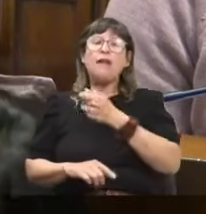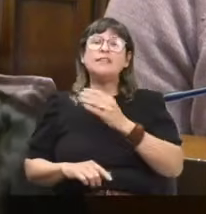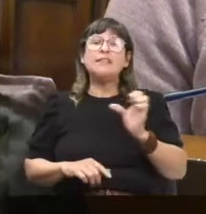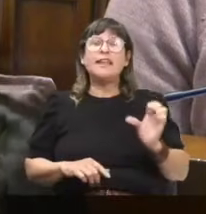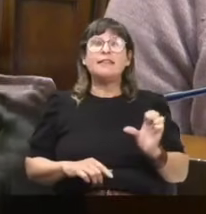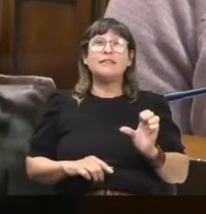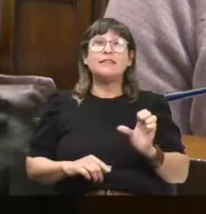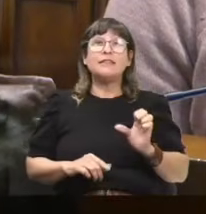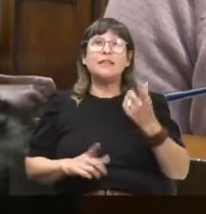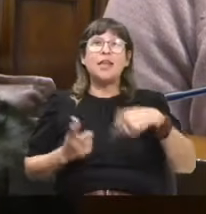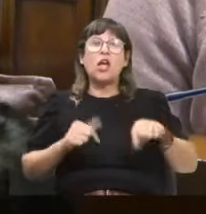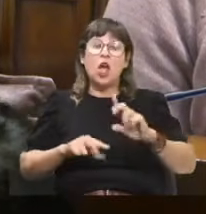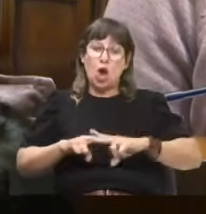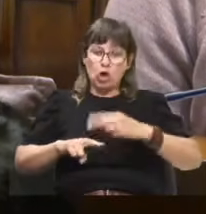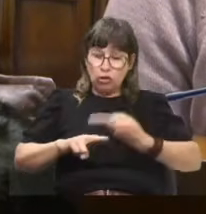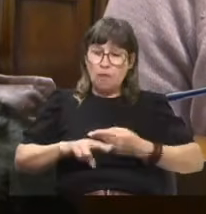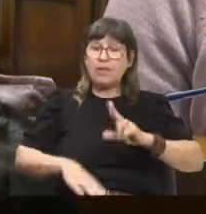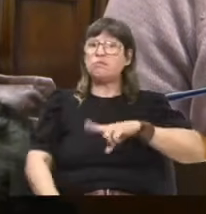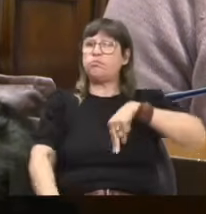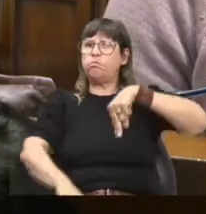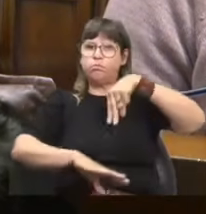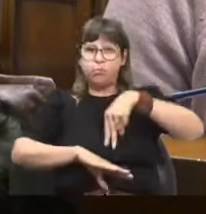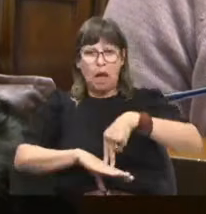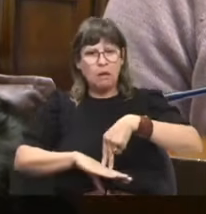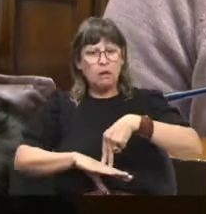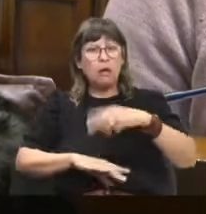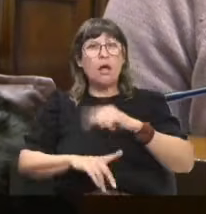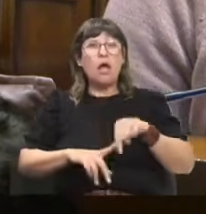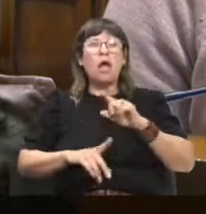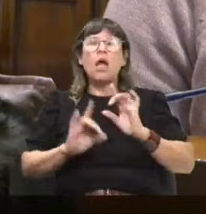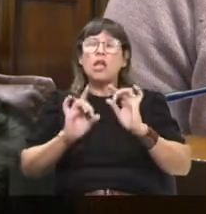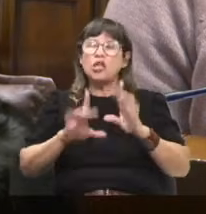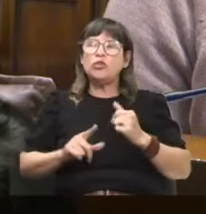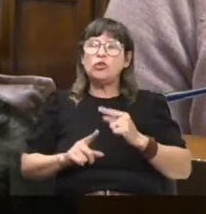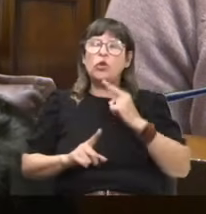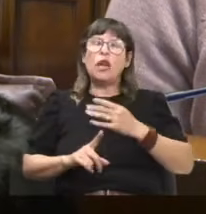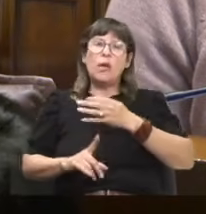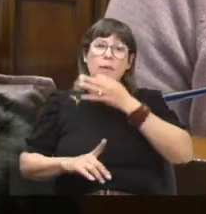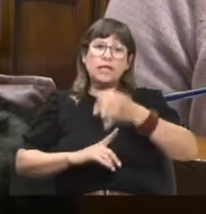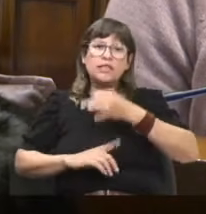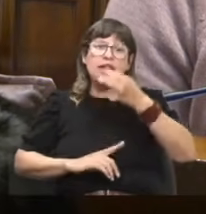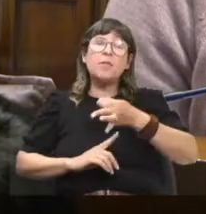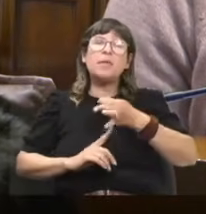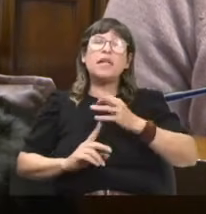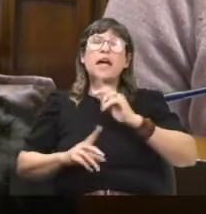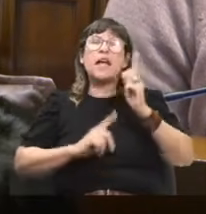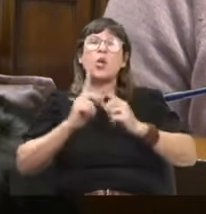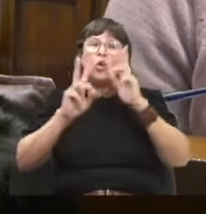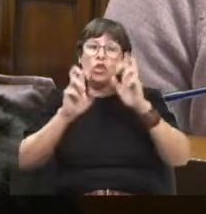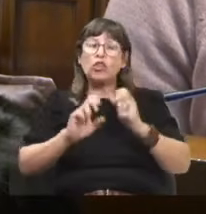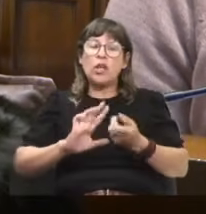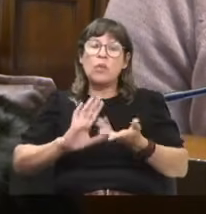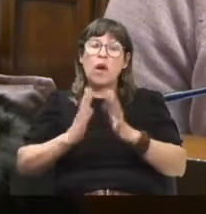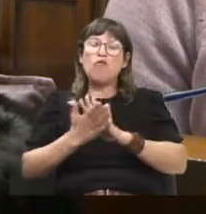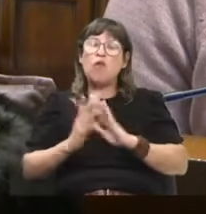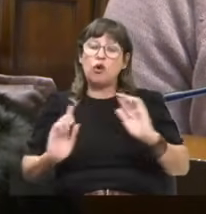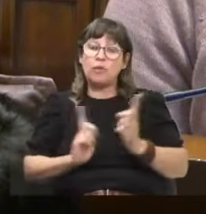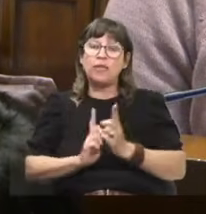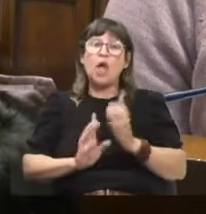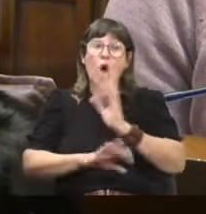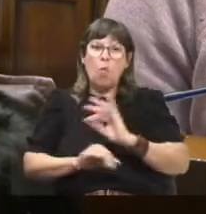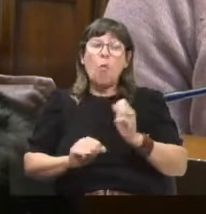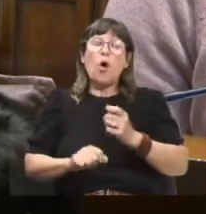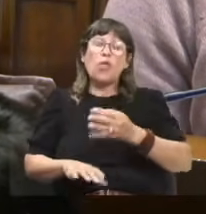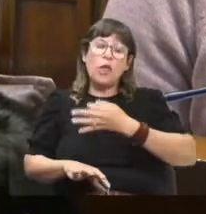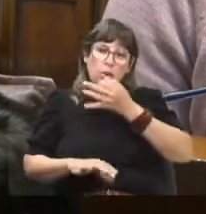se ponía nuevamente de pie y solo resaltando algunos temas a modo de síntesis, podemos destacar algunos de los